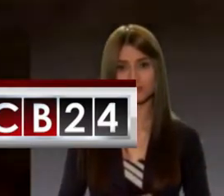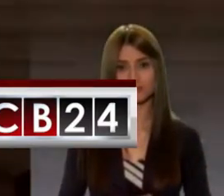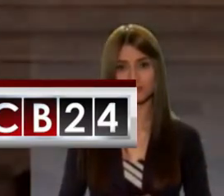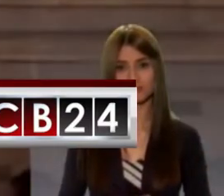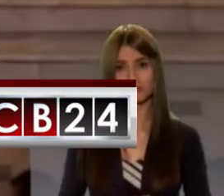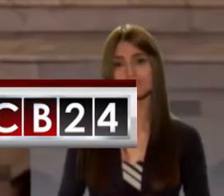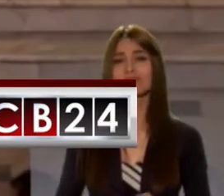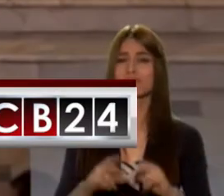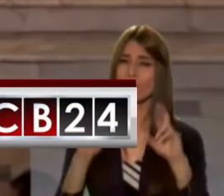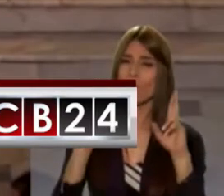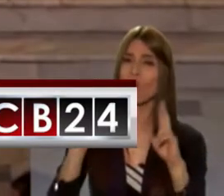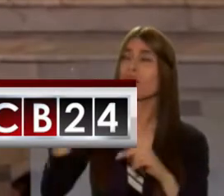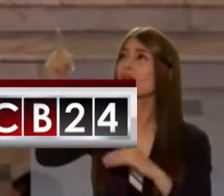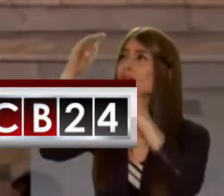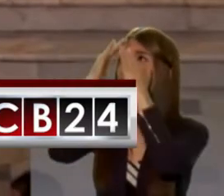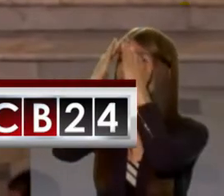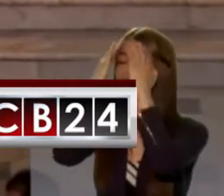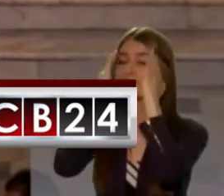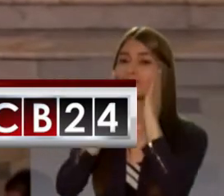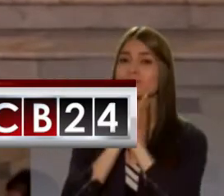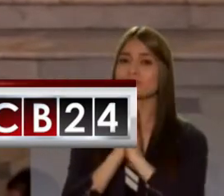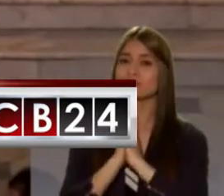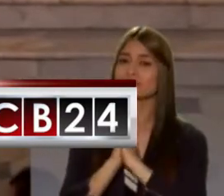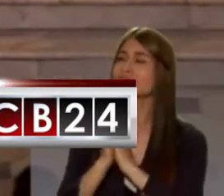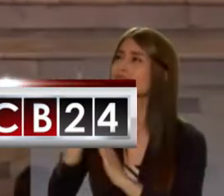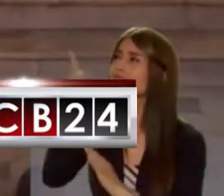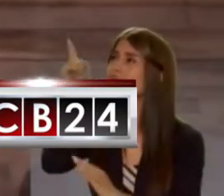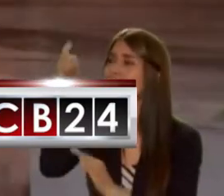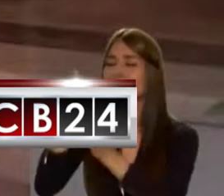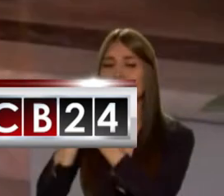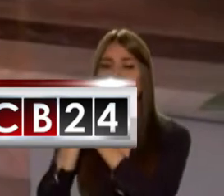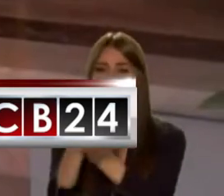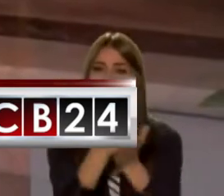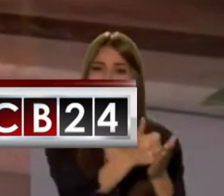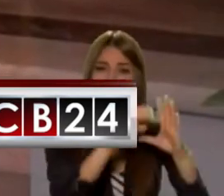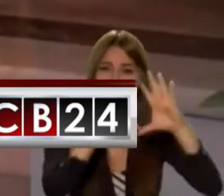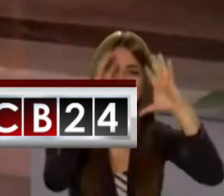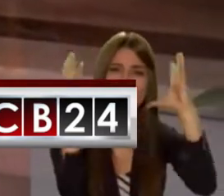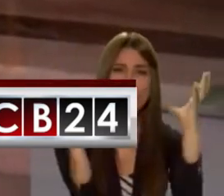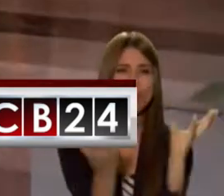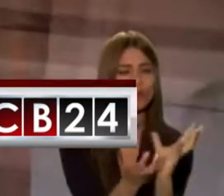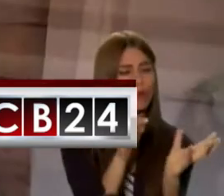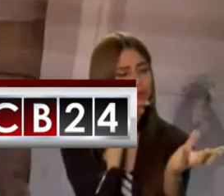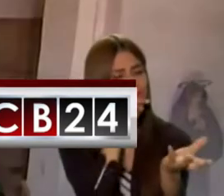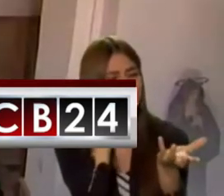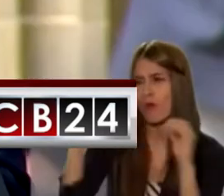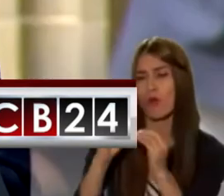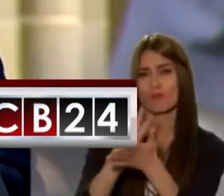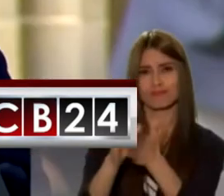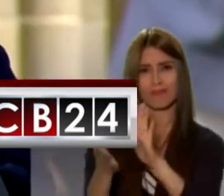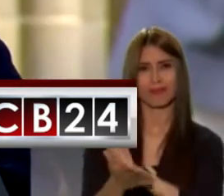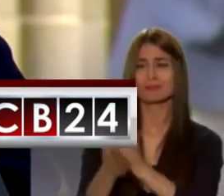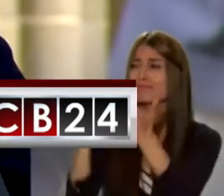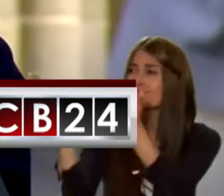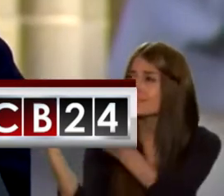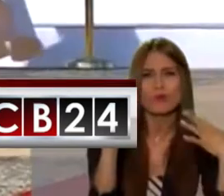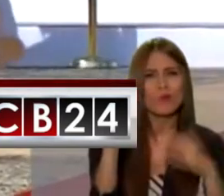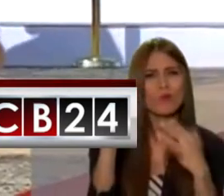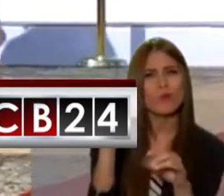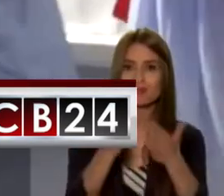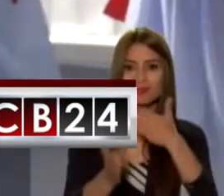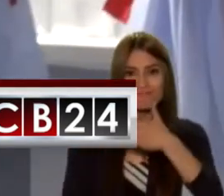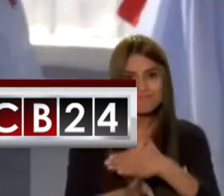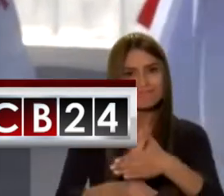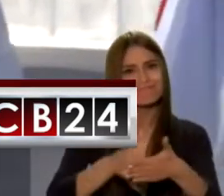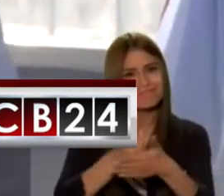posteriormente el papa se trasladó al aeropuerto rafael núñez donde fue recibido por el presidente de la república juan manuel santos y la primera dama maría clemencia